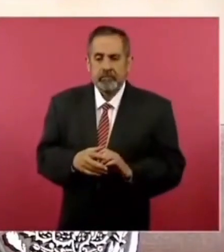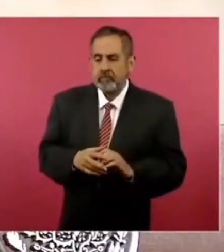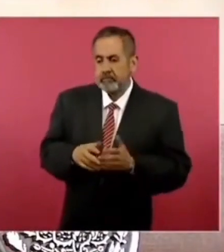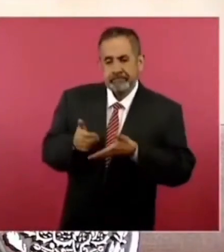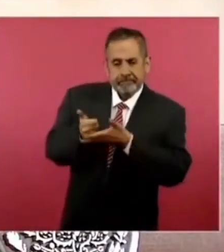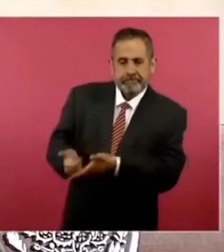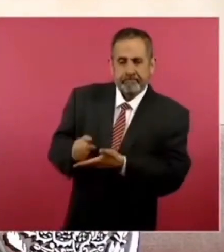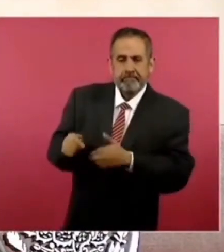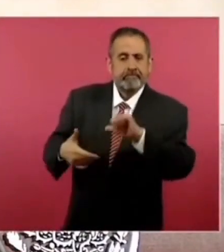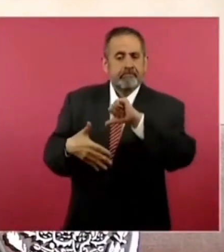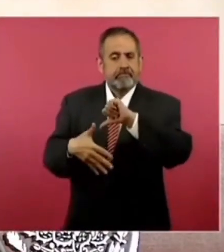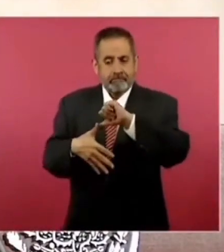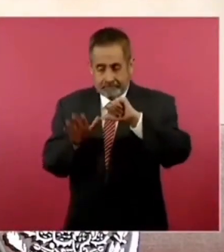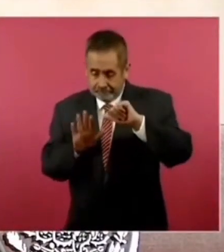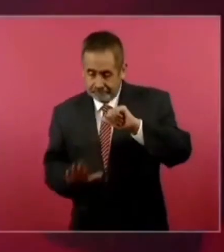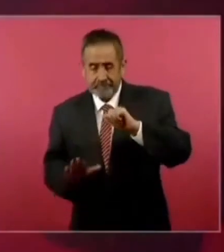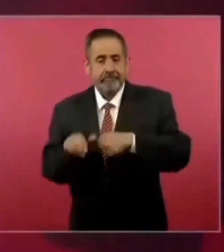Argentina,